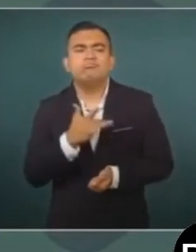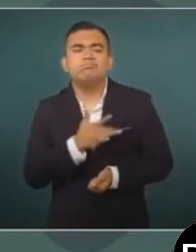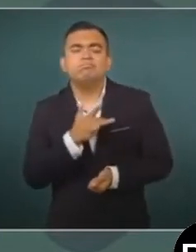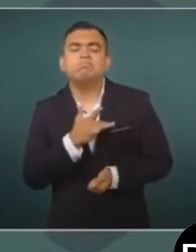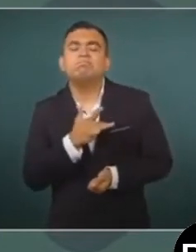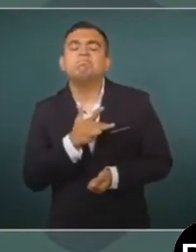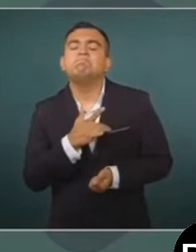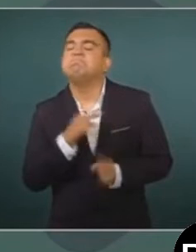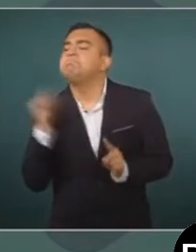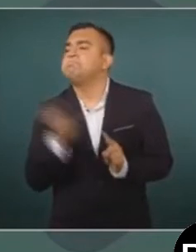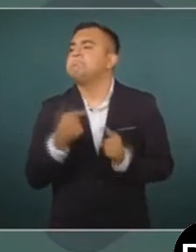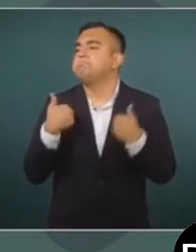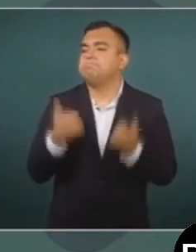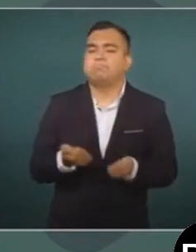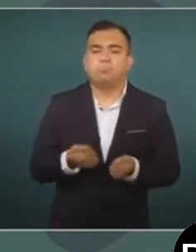y es sabio,